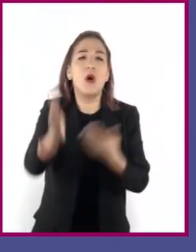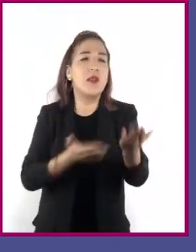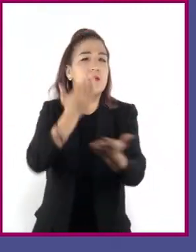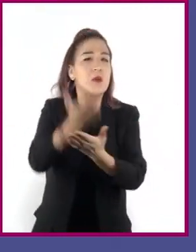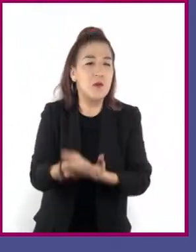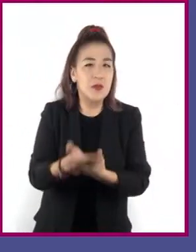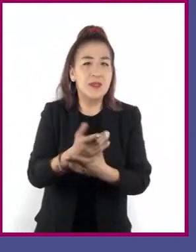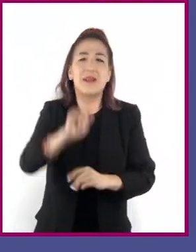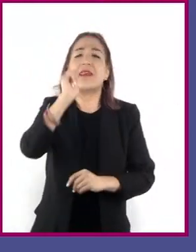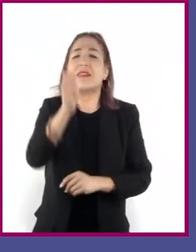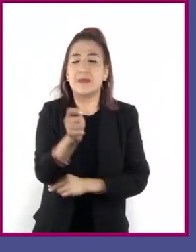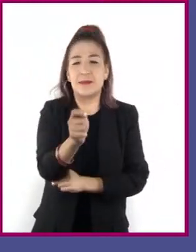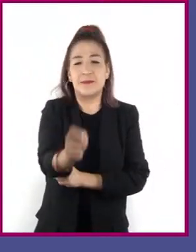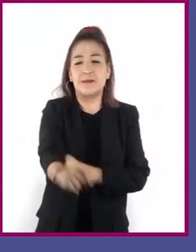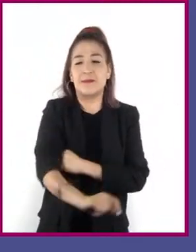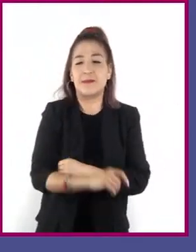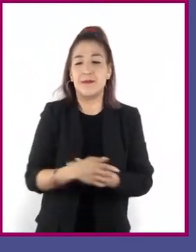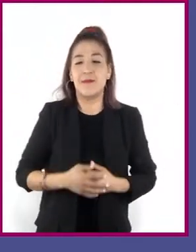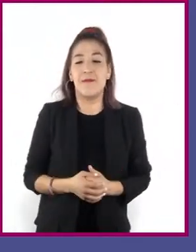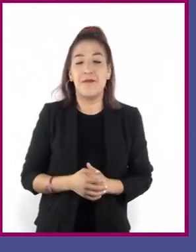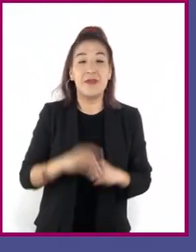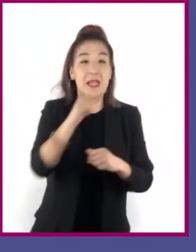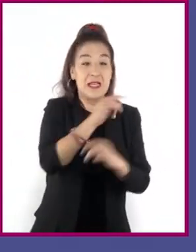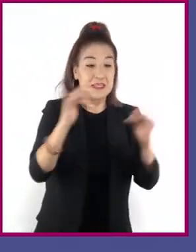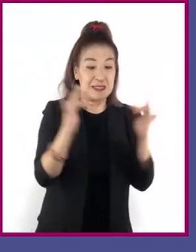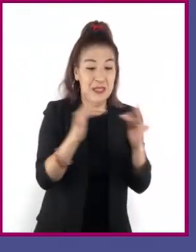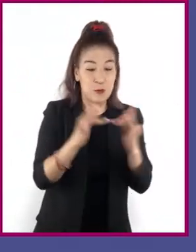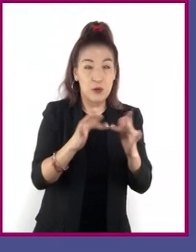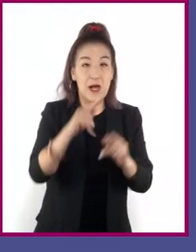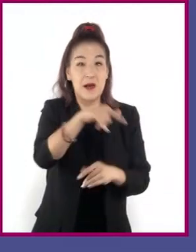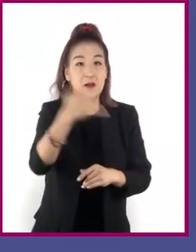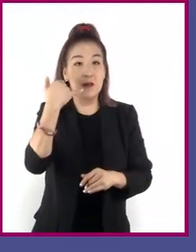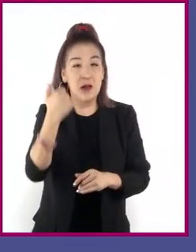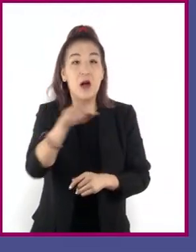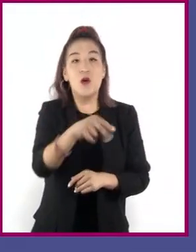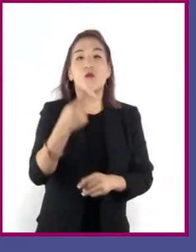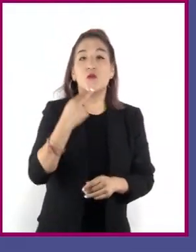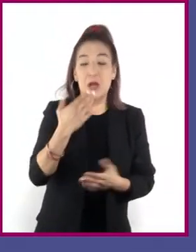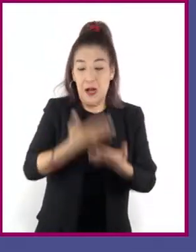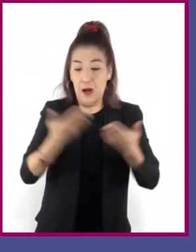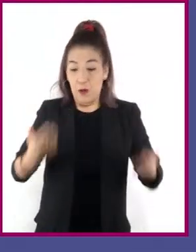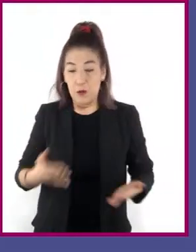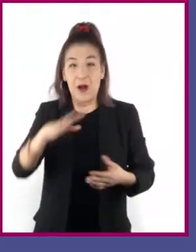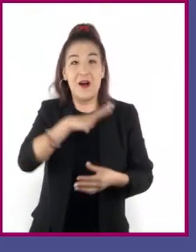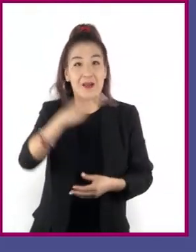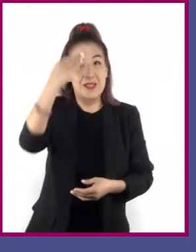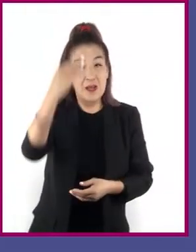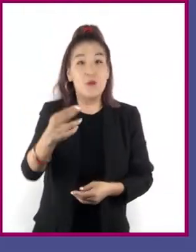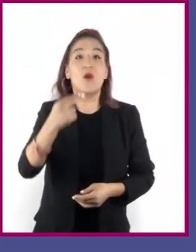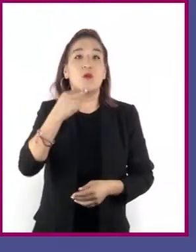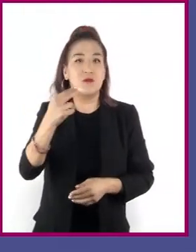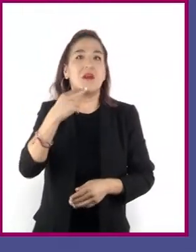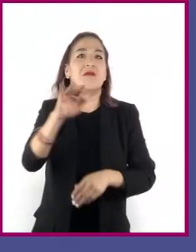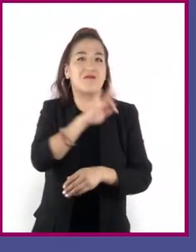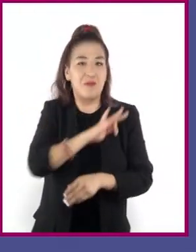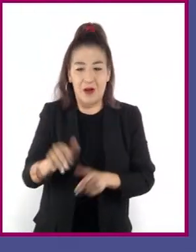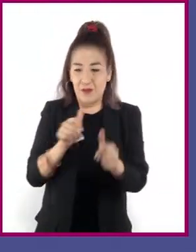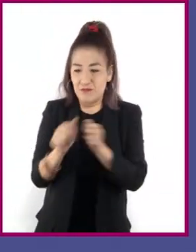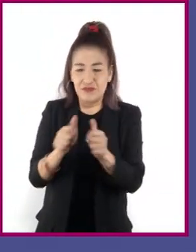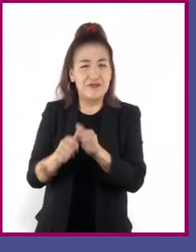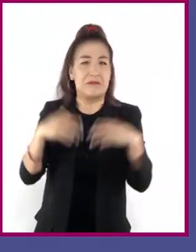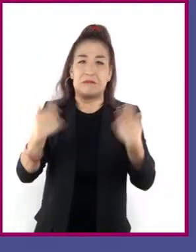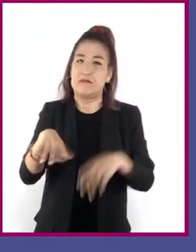la propuesta podría ser el celular una herramienta que los adolescentes en la actualidad hemos sabido utilizar de manera